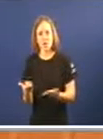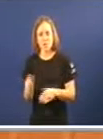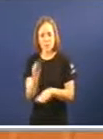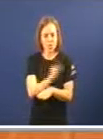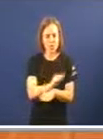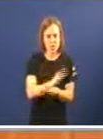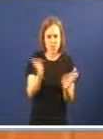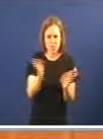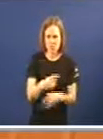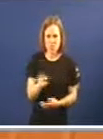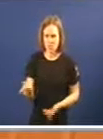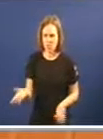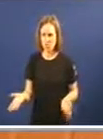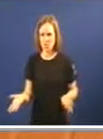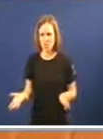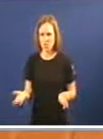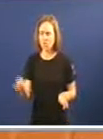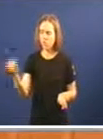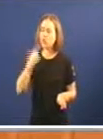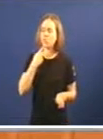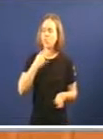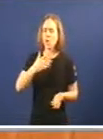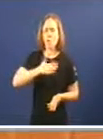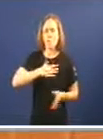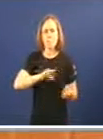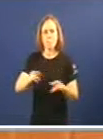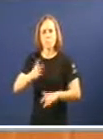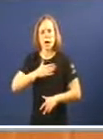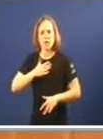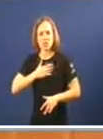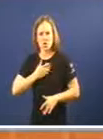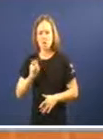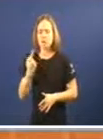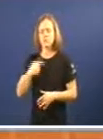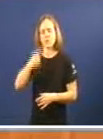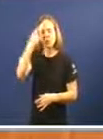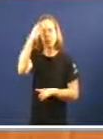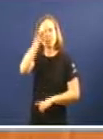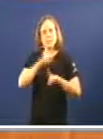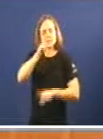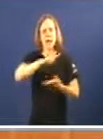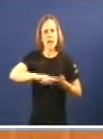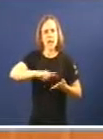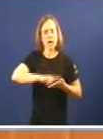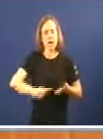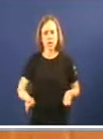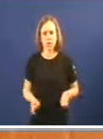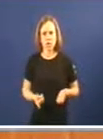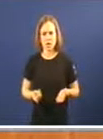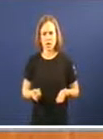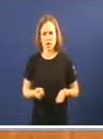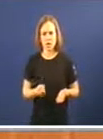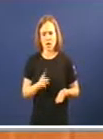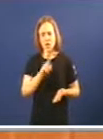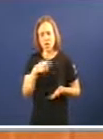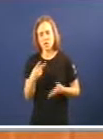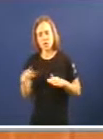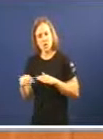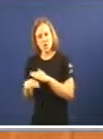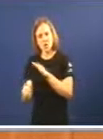que son verdaderos patriotas que son fantásticos que están muy preocupados además por galicia por otra banda mantengo recortes sobre los delitos